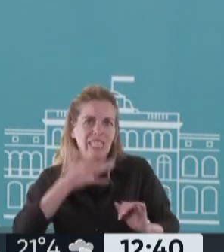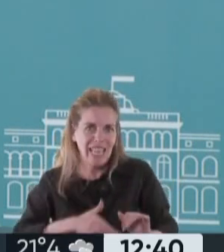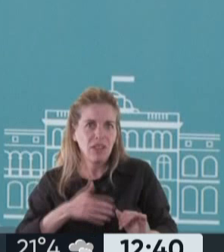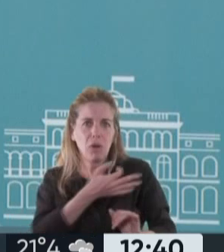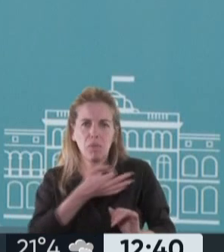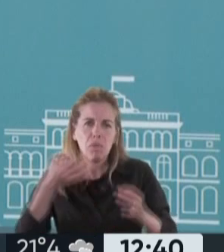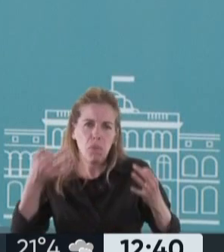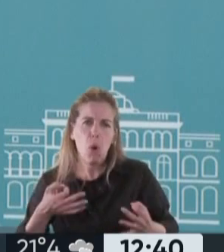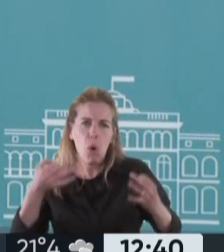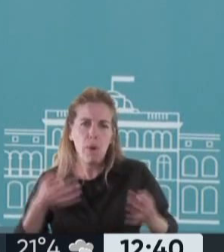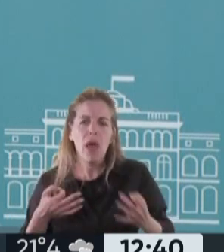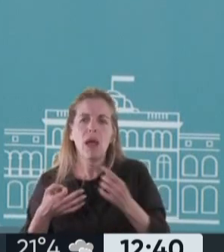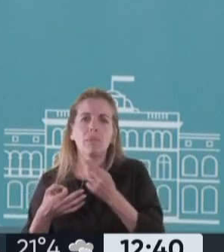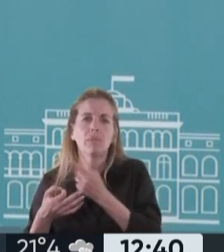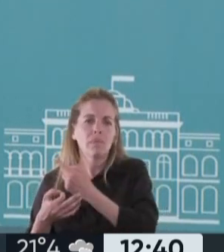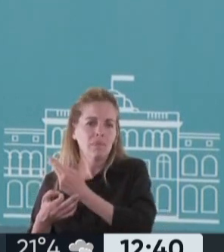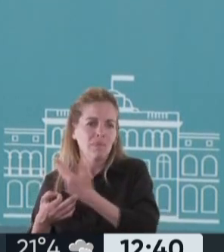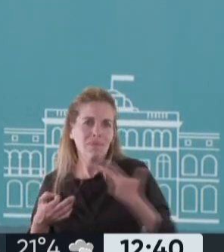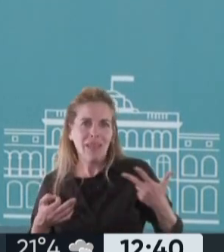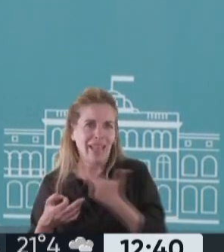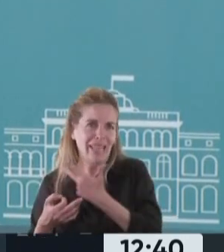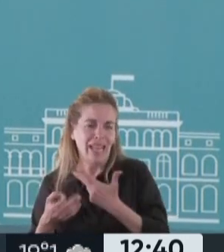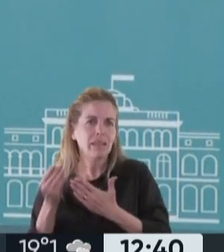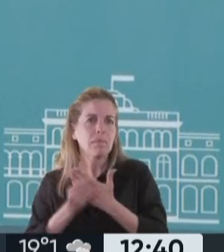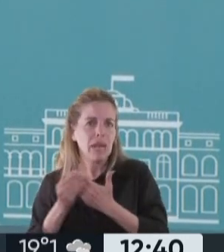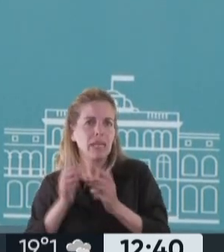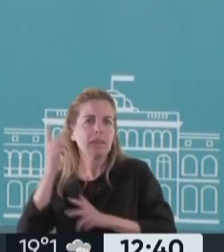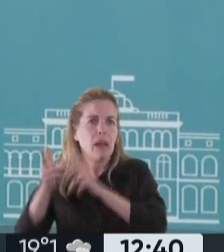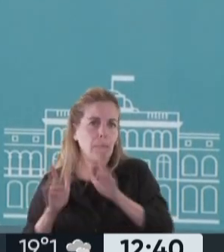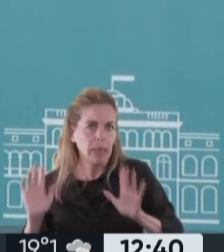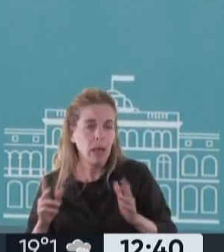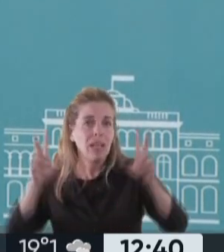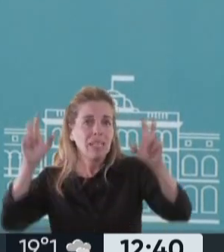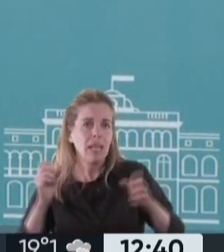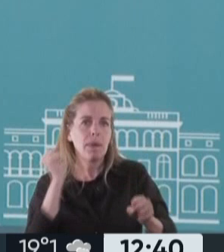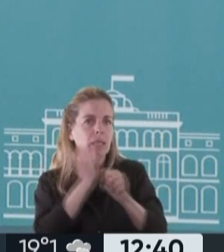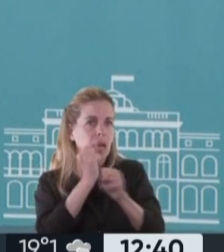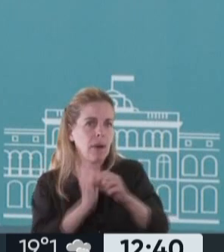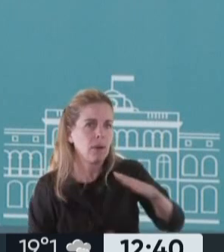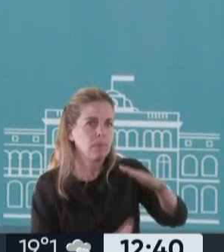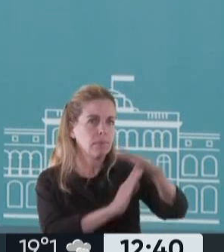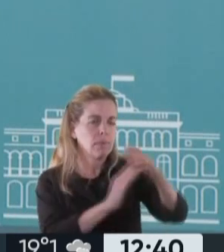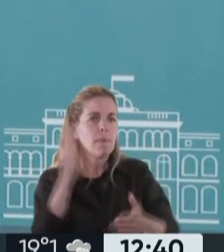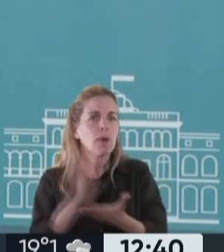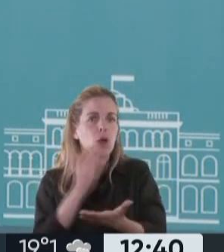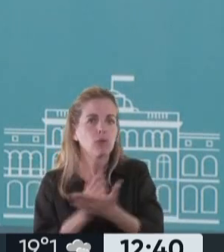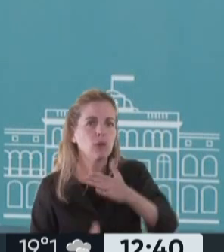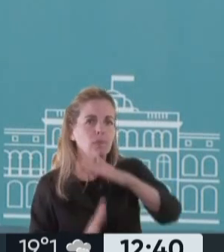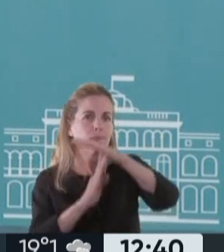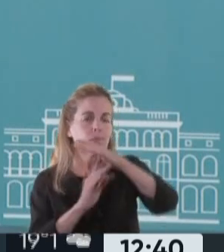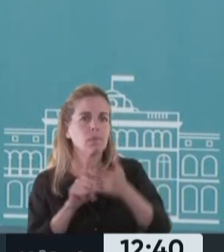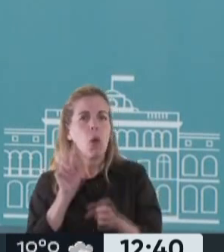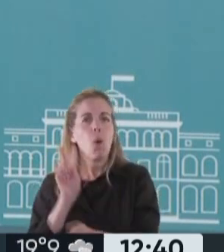de decir nuestras ministras: privilegiar el trabajo, privilegiar la producción, cuidar a los